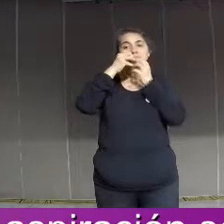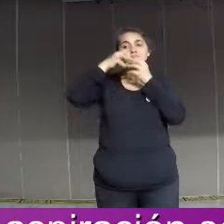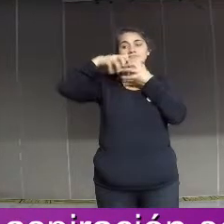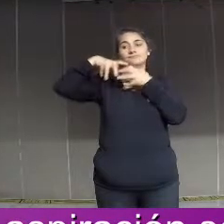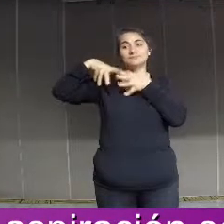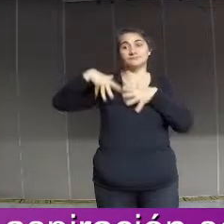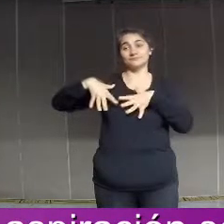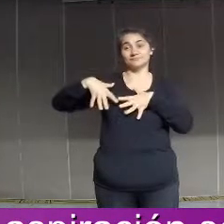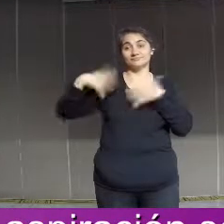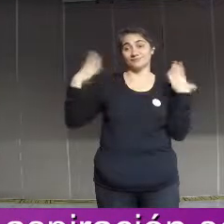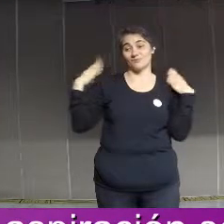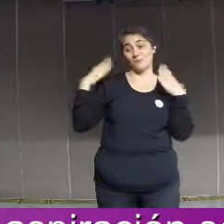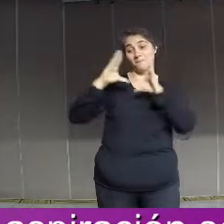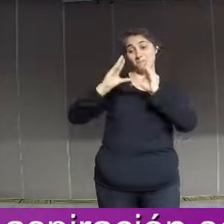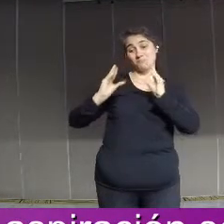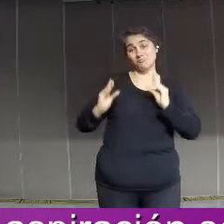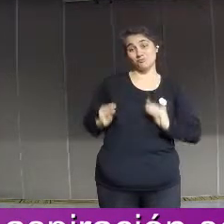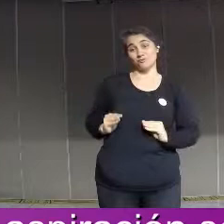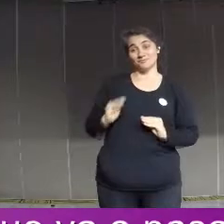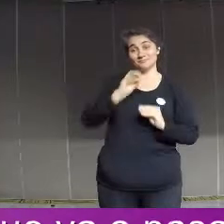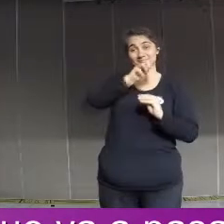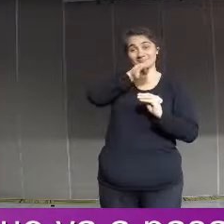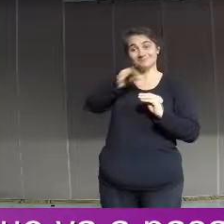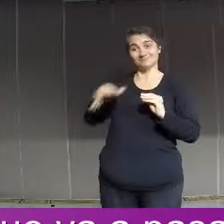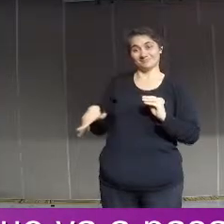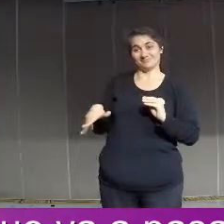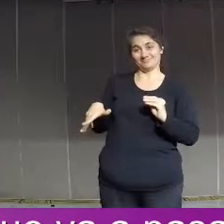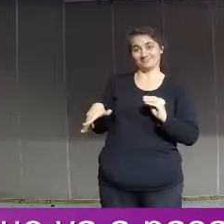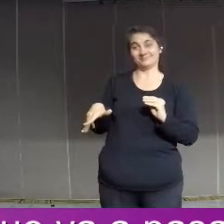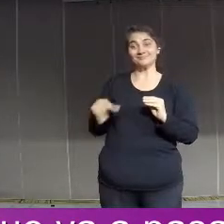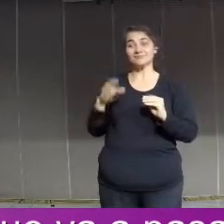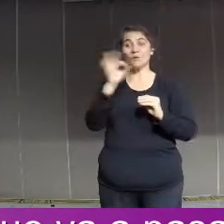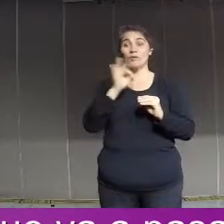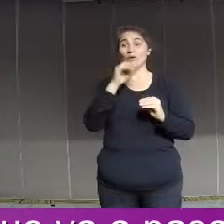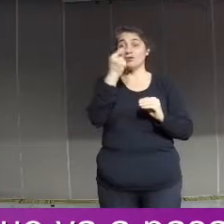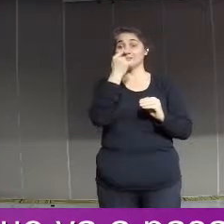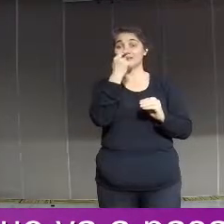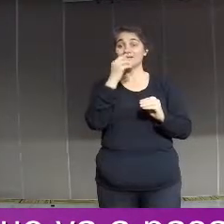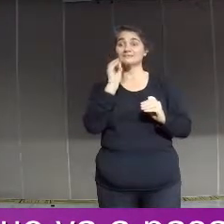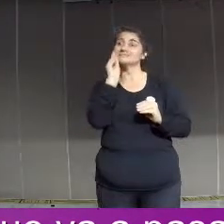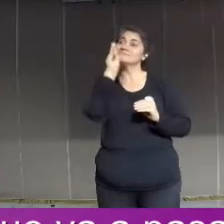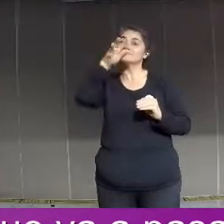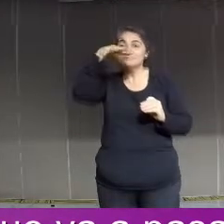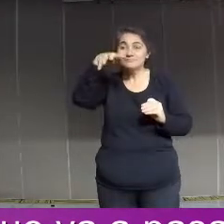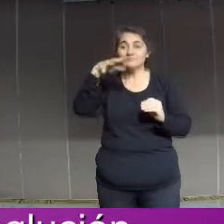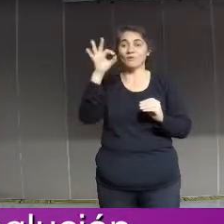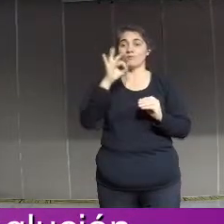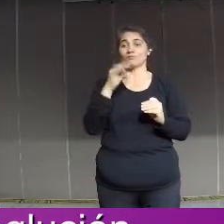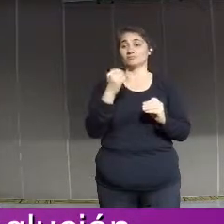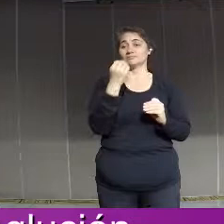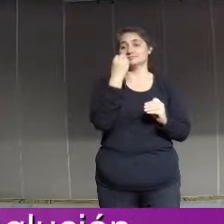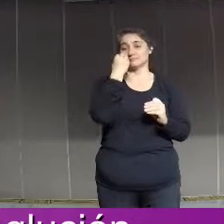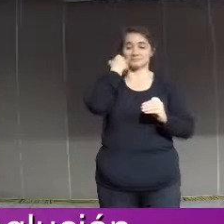aérea antes de que se produzca el reflejo. ¿Qué significa esto? Que la comida ingresa a la boca,